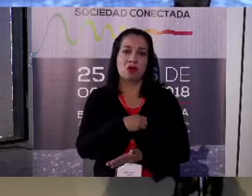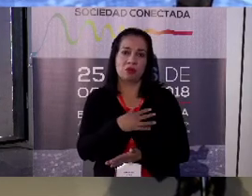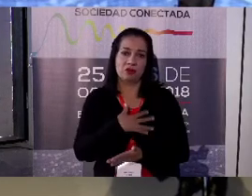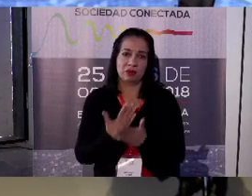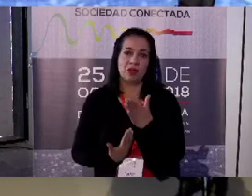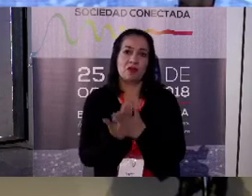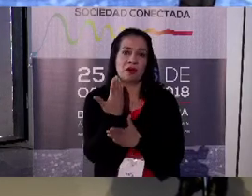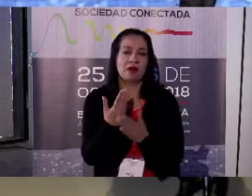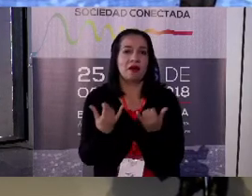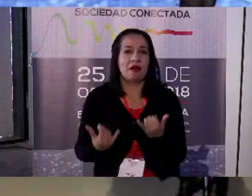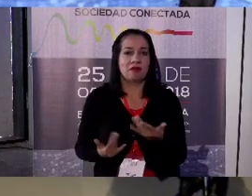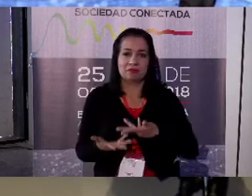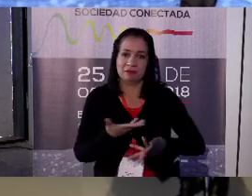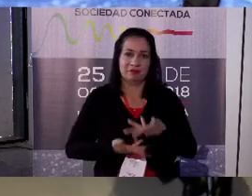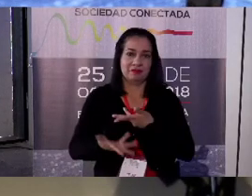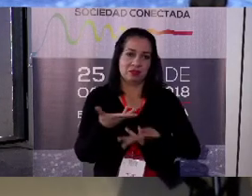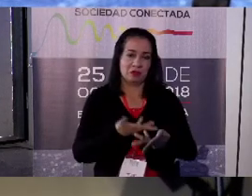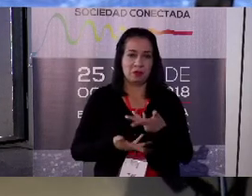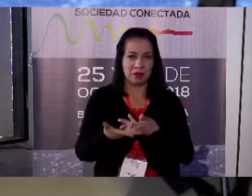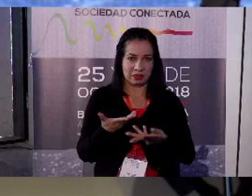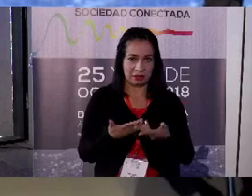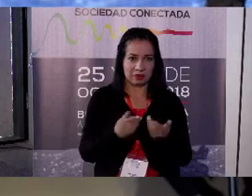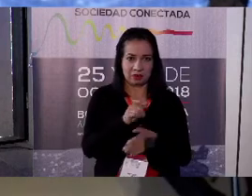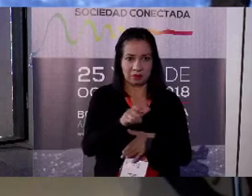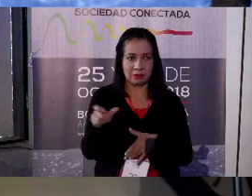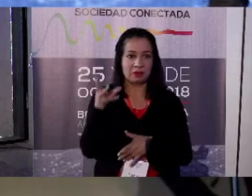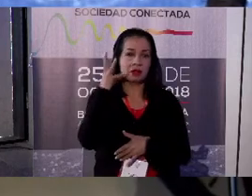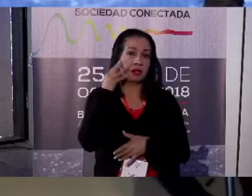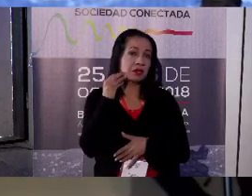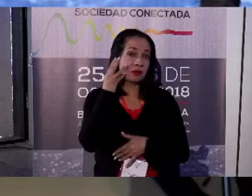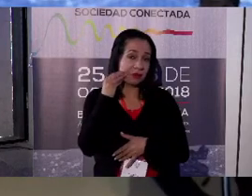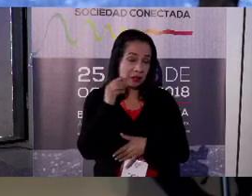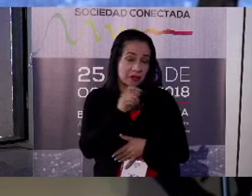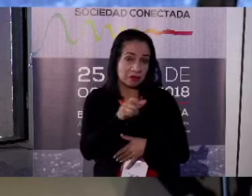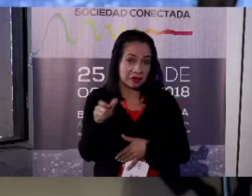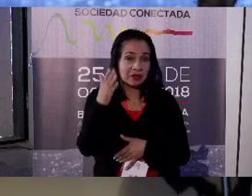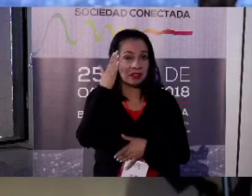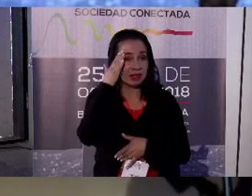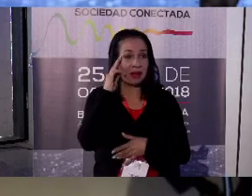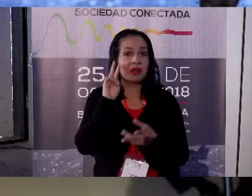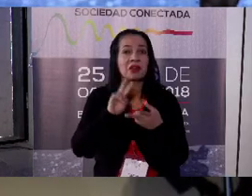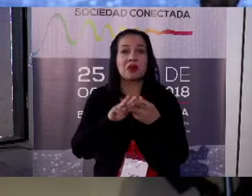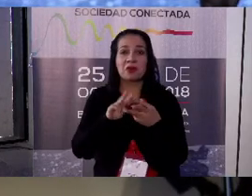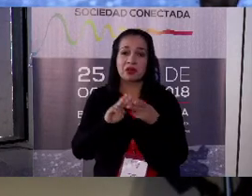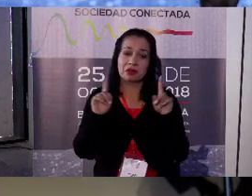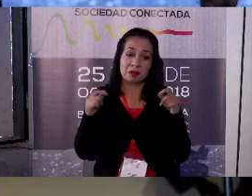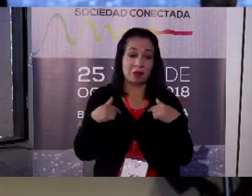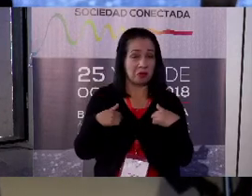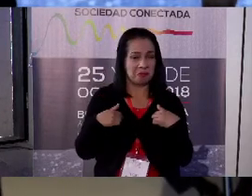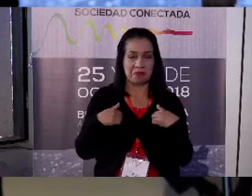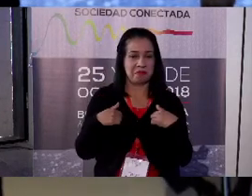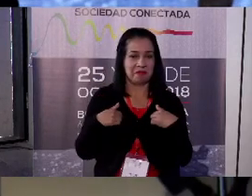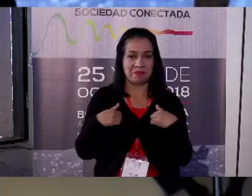estar Compartiendo con expertos con gente que conoce la temática no es mi